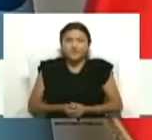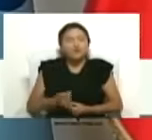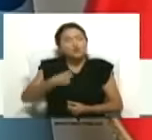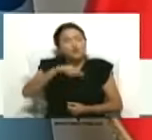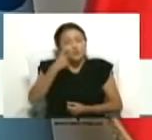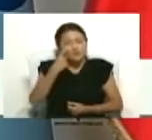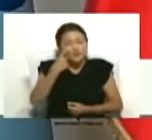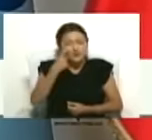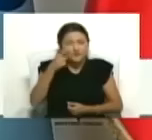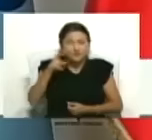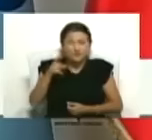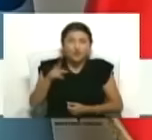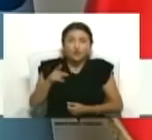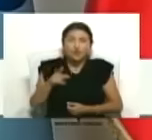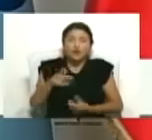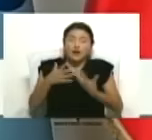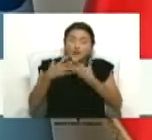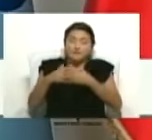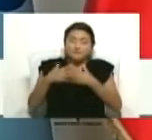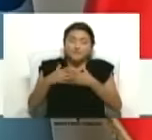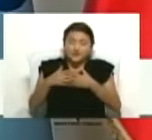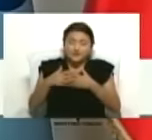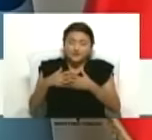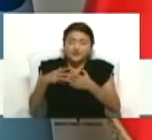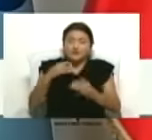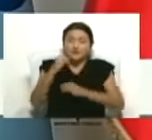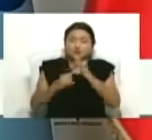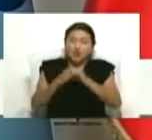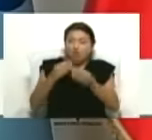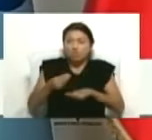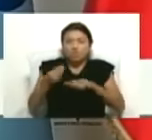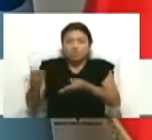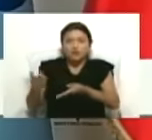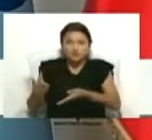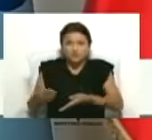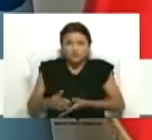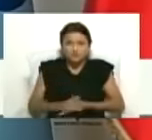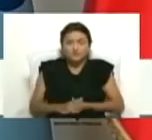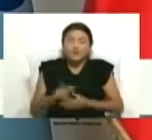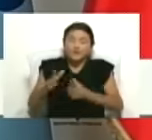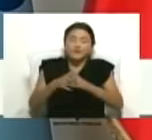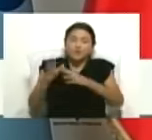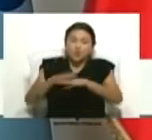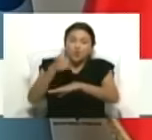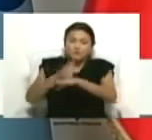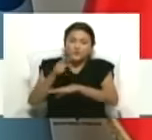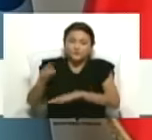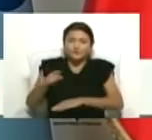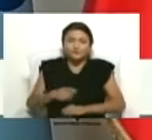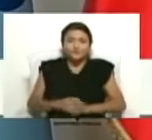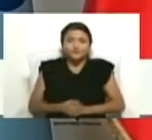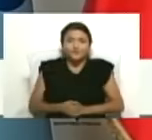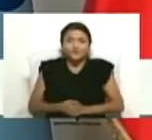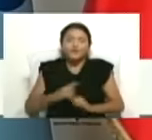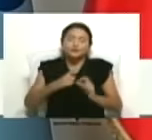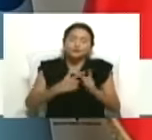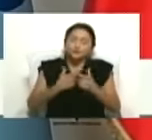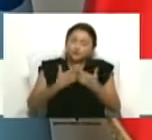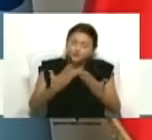solamente a una transnacional petrolera, sino a una potencia extranjera, como en este caso los Estados Unidos de América. En tal